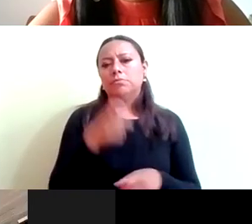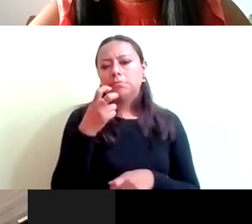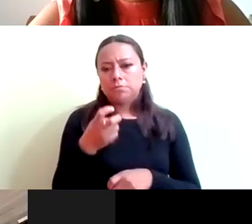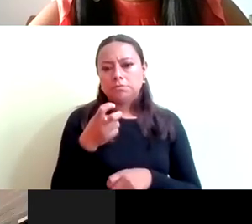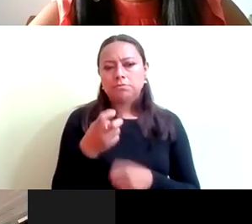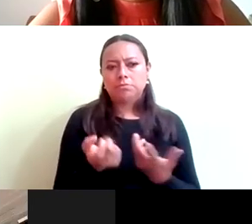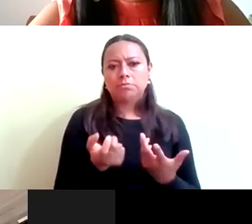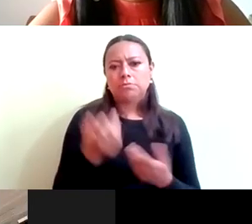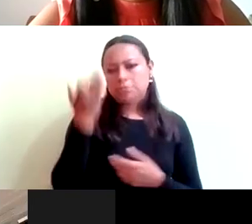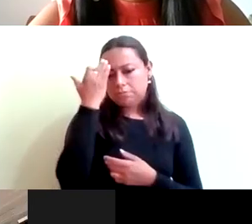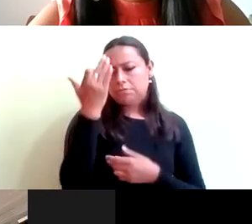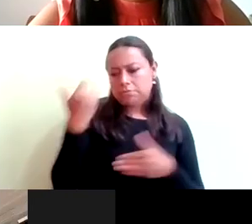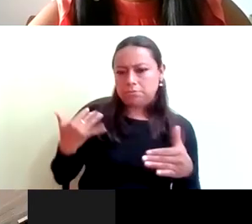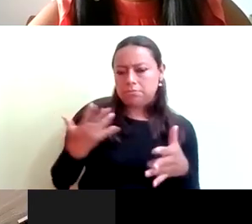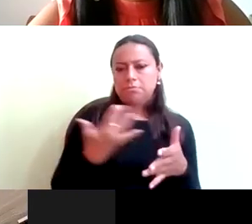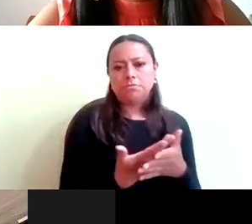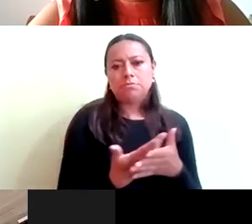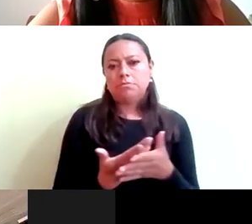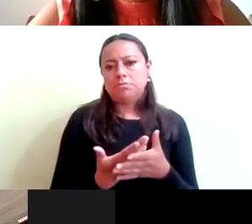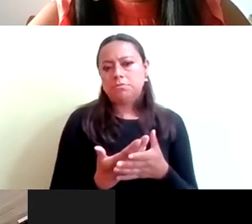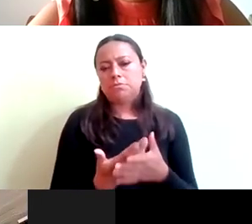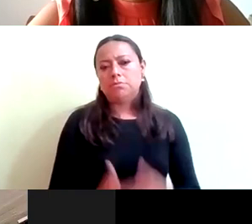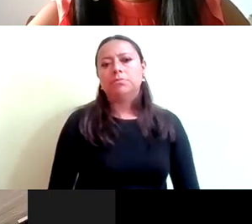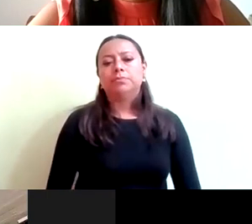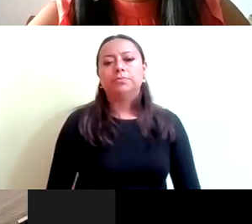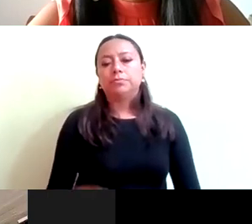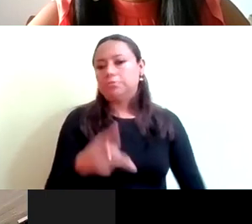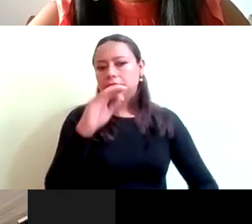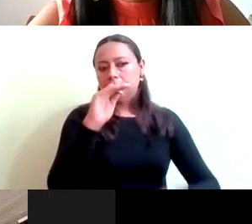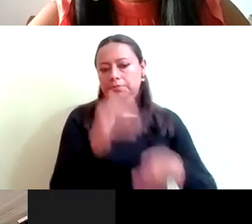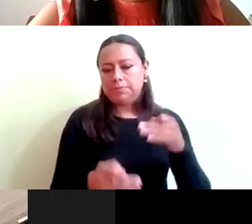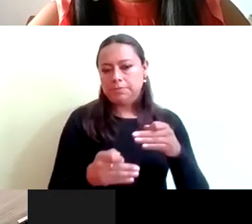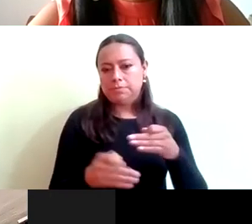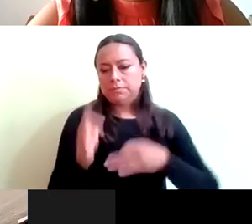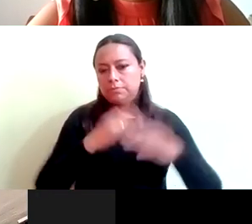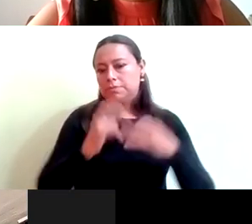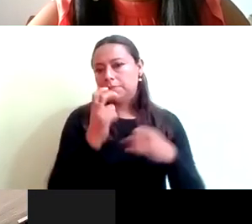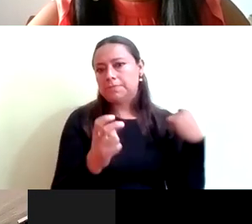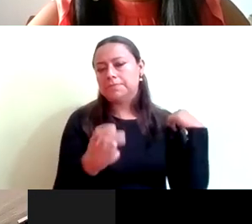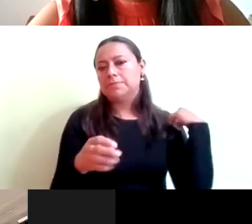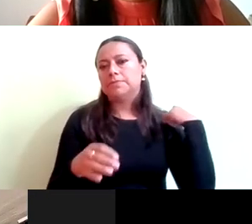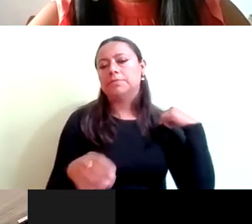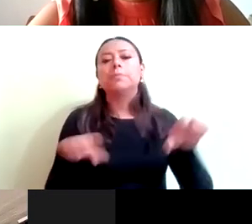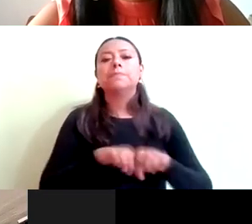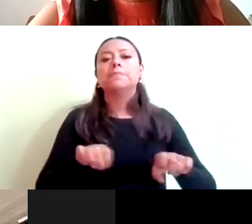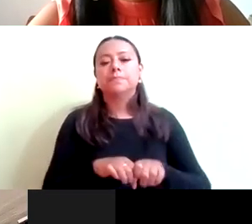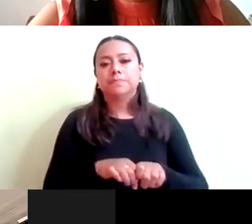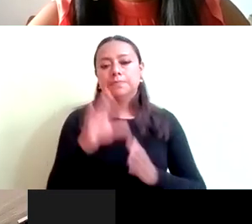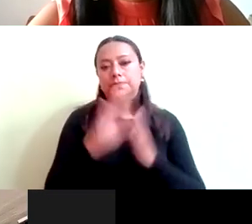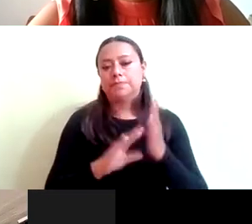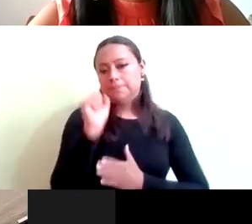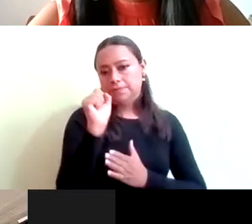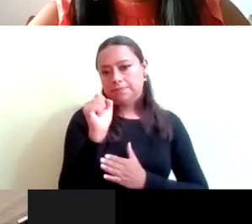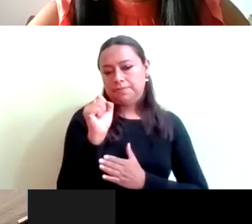desde hace ya varias décadas, y esto finalmente se ve reflejado en la Constitución política de